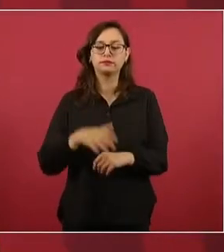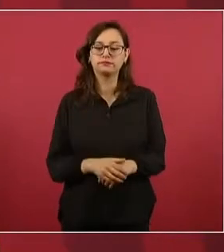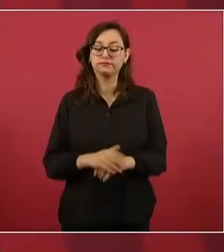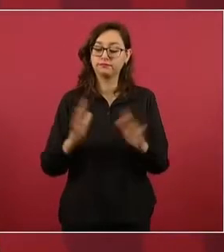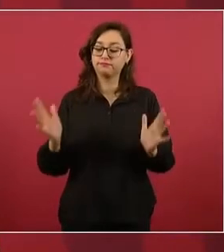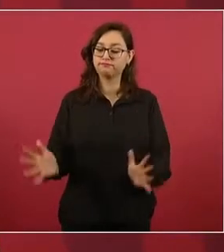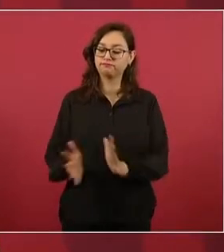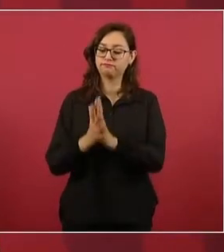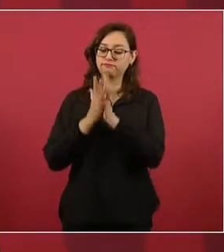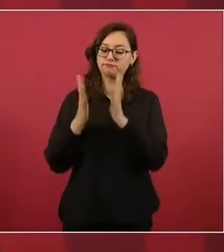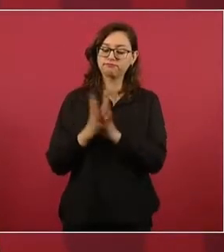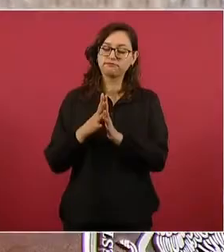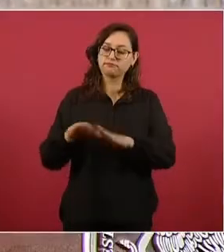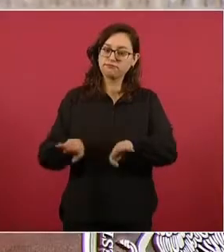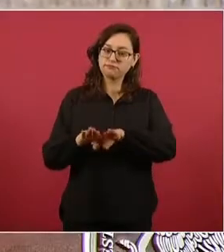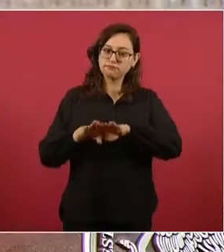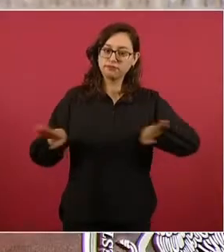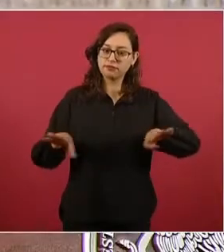y